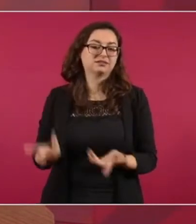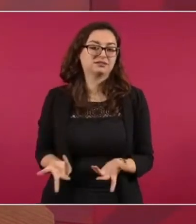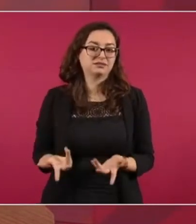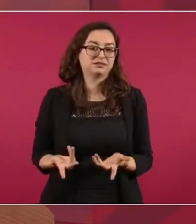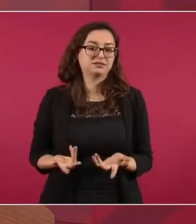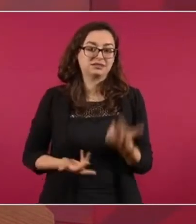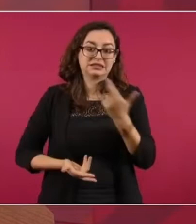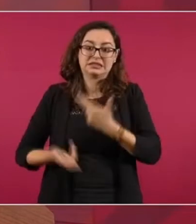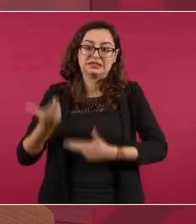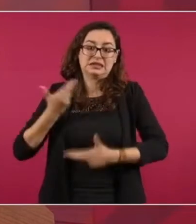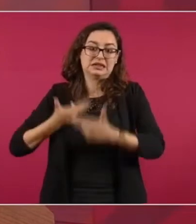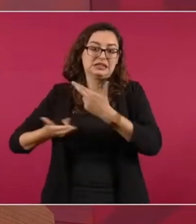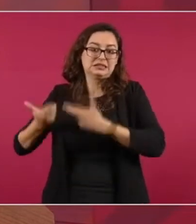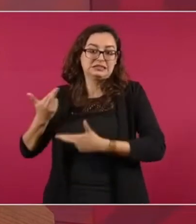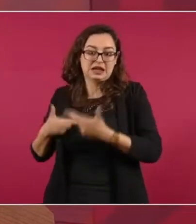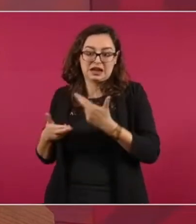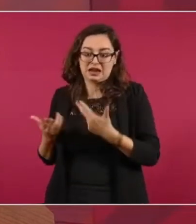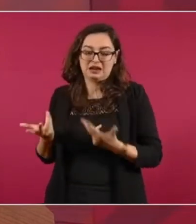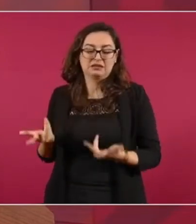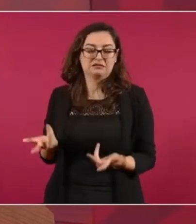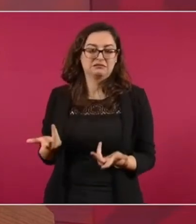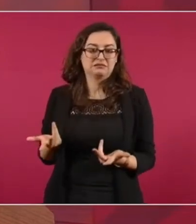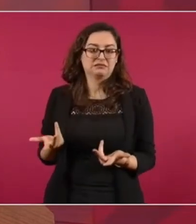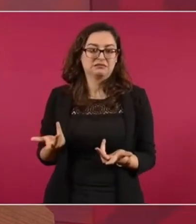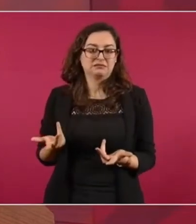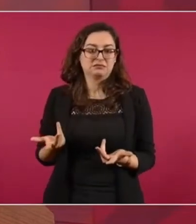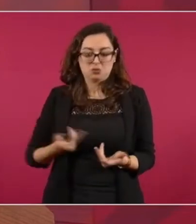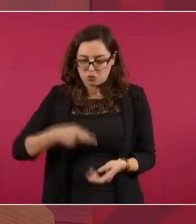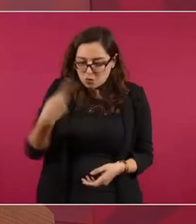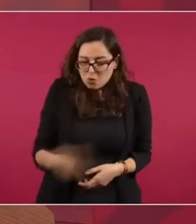un símbolo, un emblema.